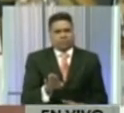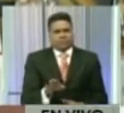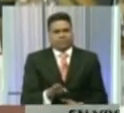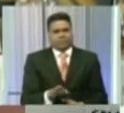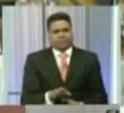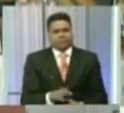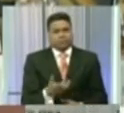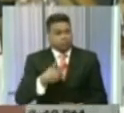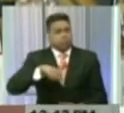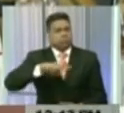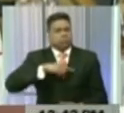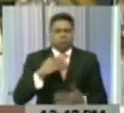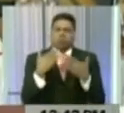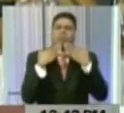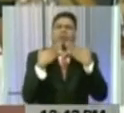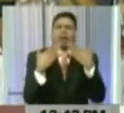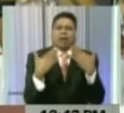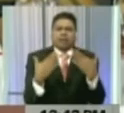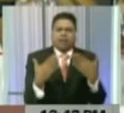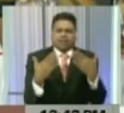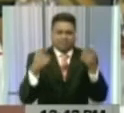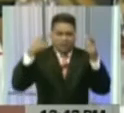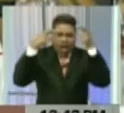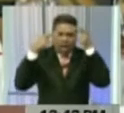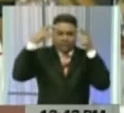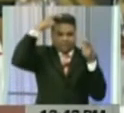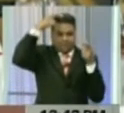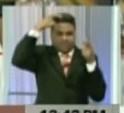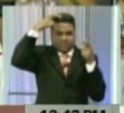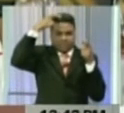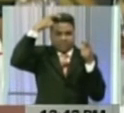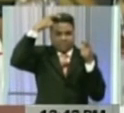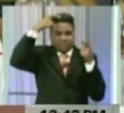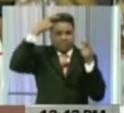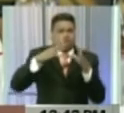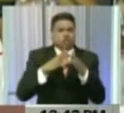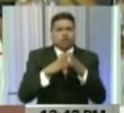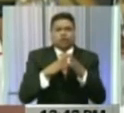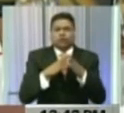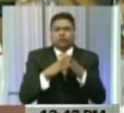Nosotros tenemos que agradecer a Chávez todas las